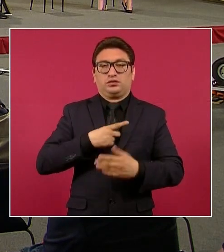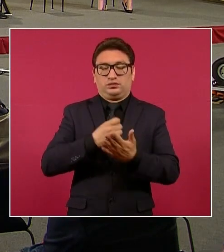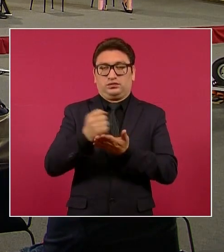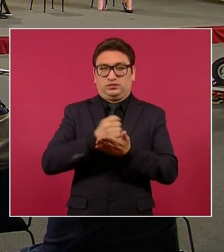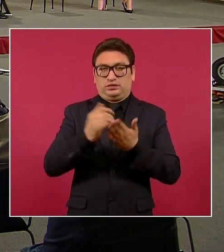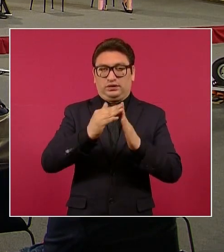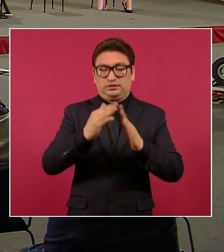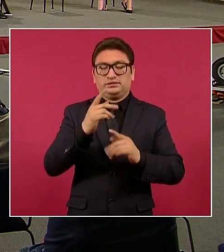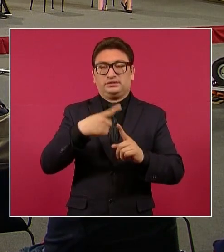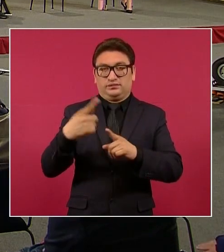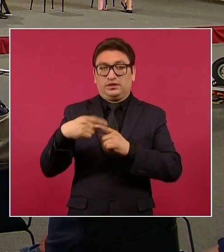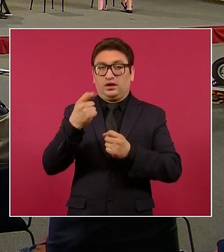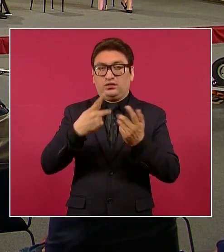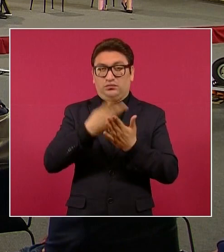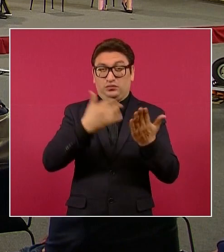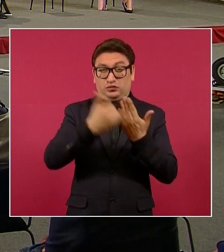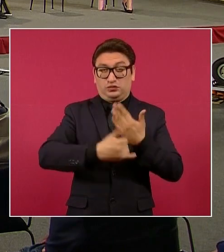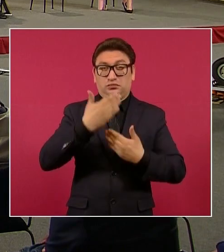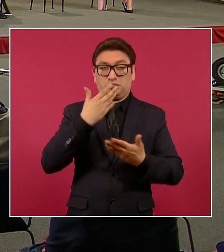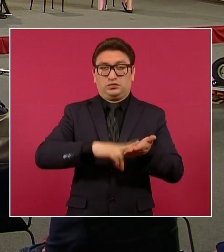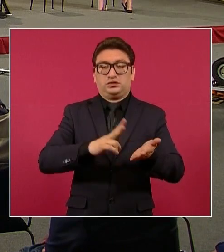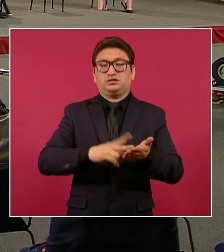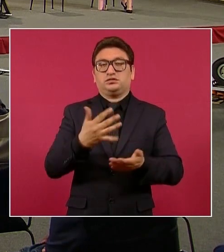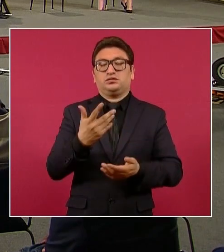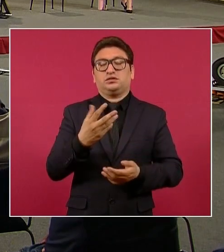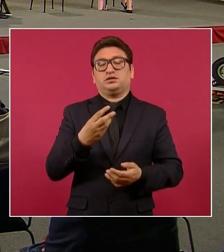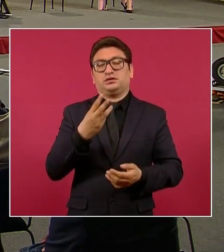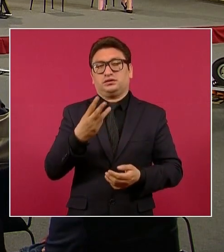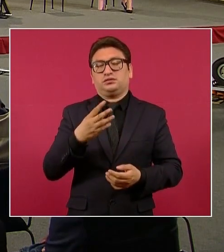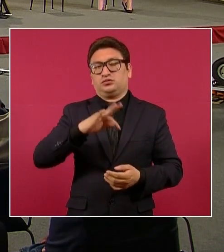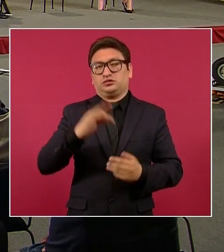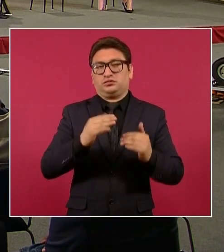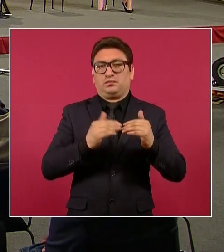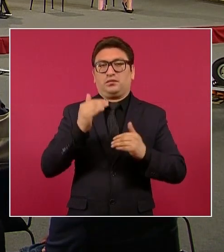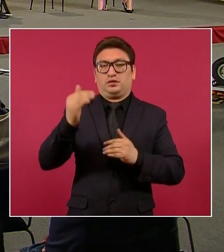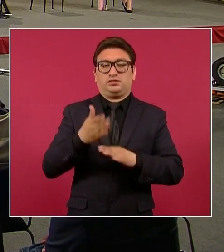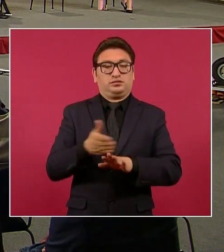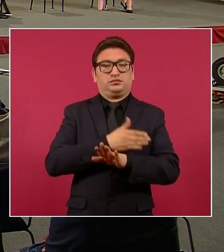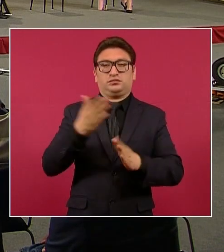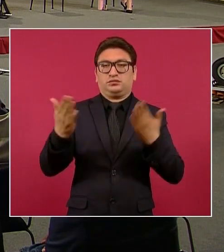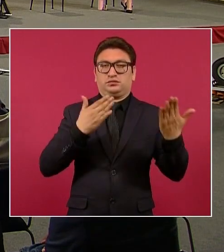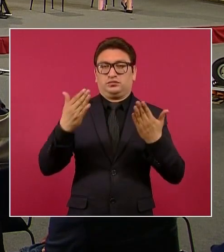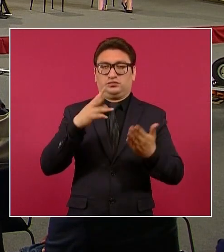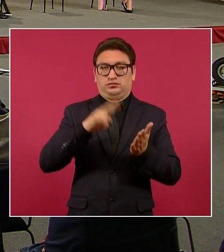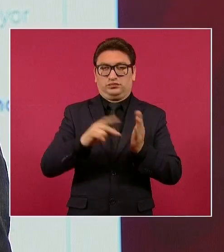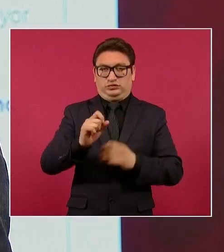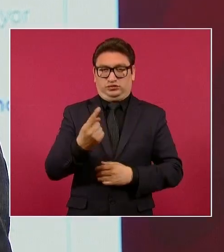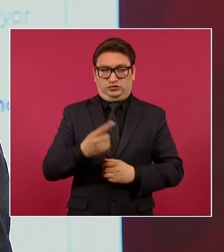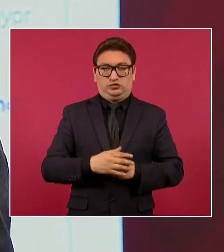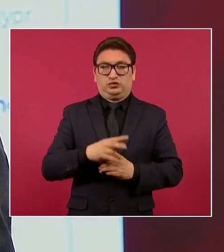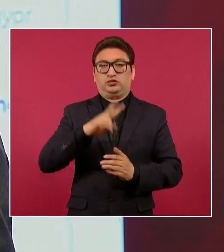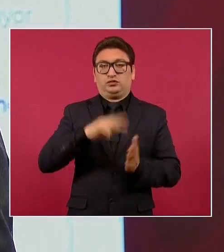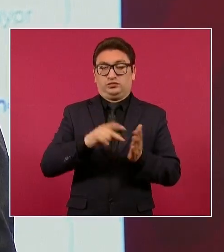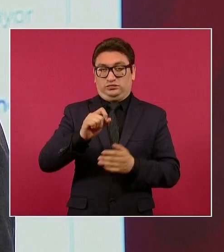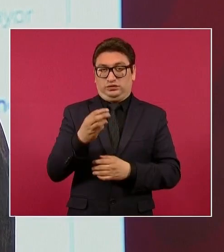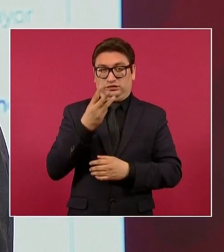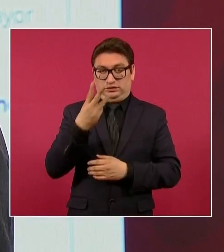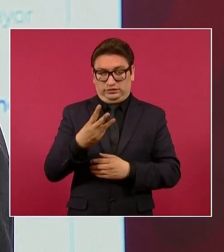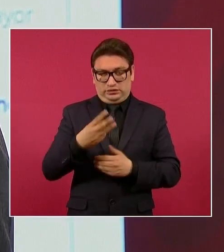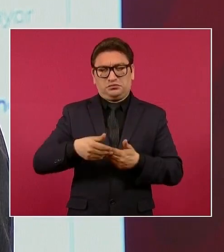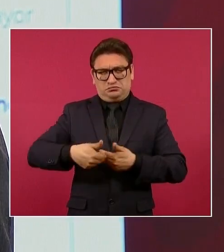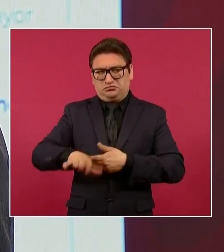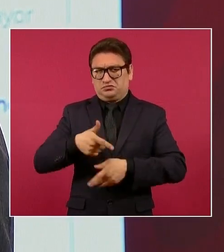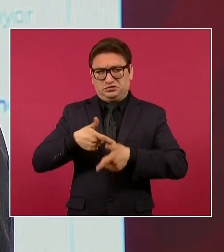31.809 proyectos que ya estaban validados. Fue un 53% más que lo que se hizo en el 2021. Y a partir de 2023 se han